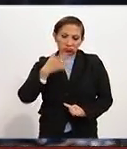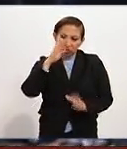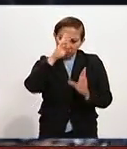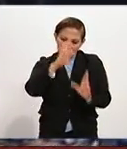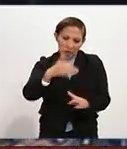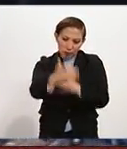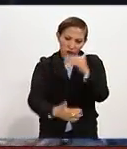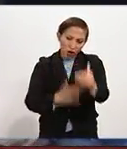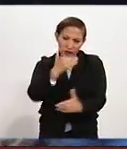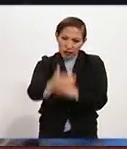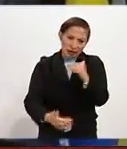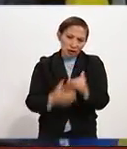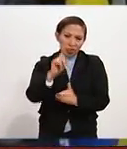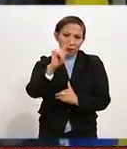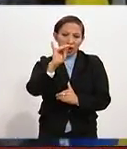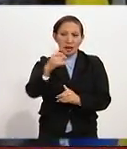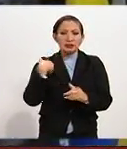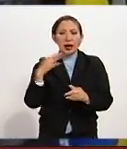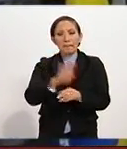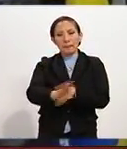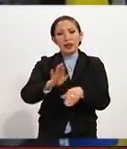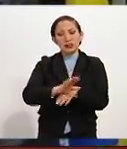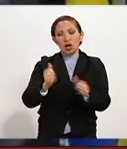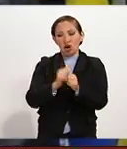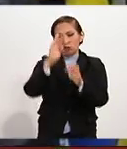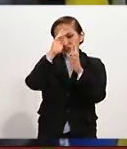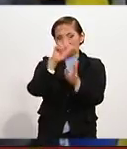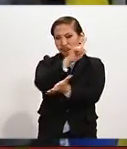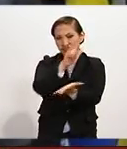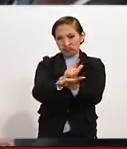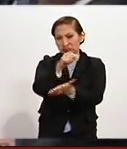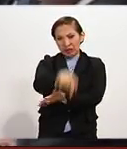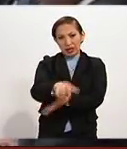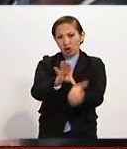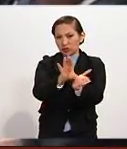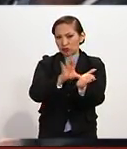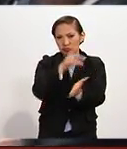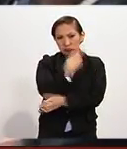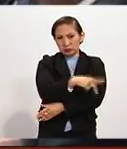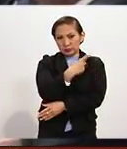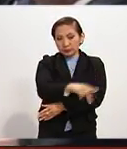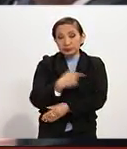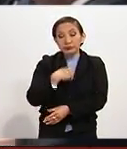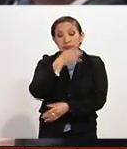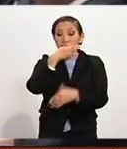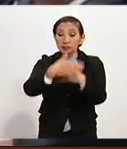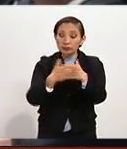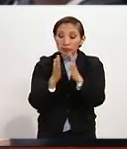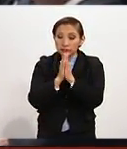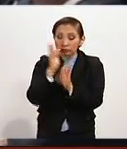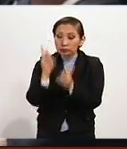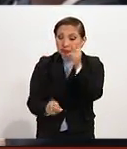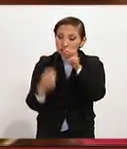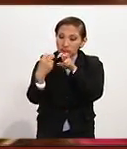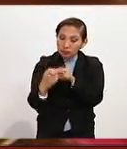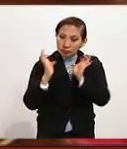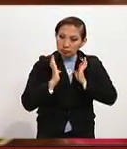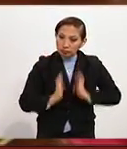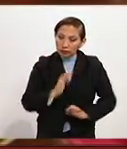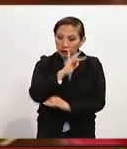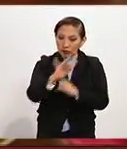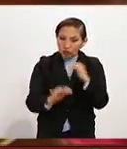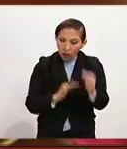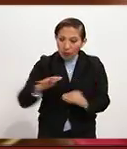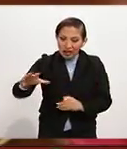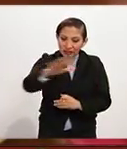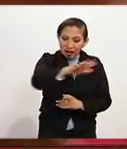los procesos democráticos brasileños con apego a las leyes y a la Constitución, e hizo un llamado al diálogo y a la calma en todos